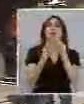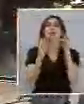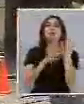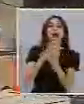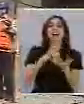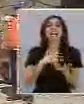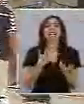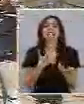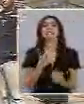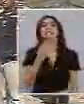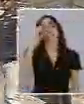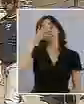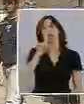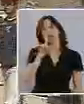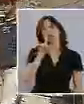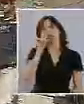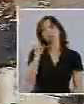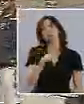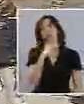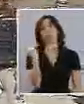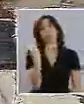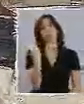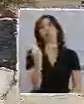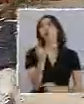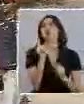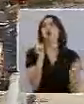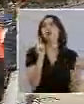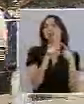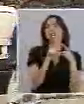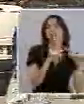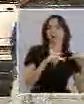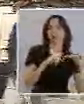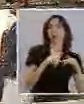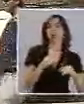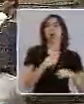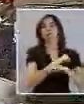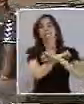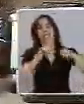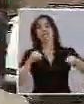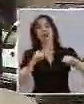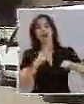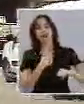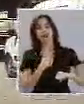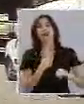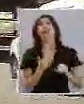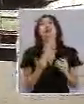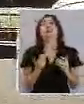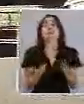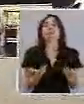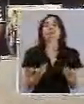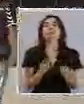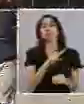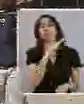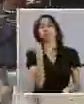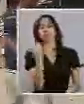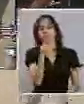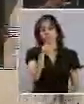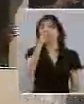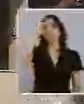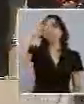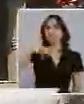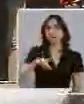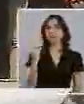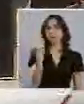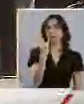Sabemos que una persona lamentablemente falleció, no producto directo de este temblor, pero le dio un infarto, un ataque cardíaco y por eso perdió la vida. Ustedes saben que la